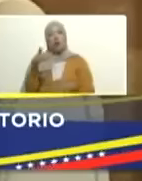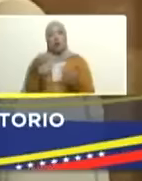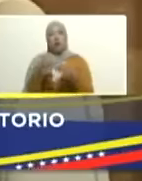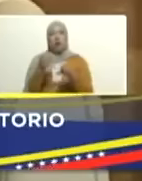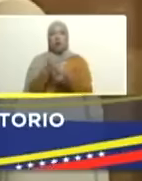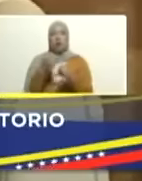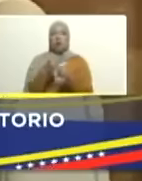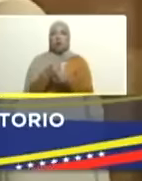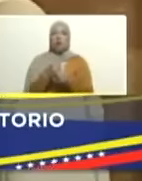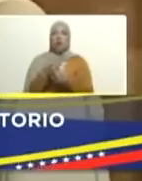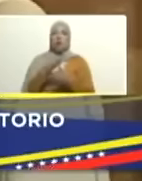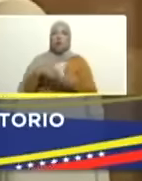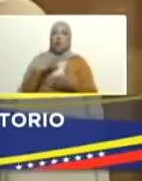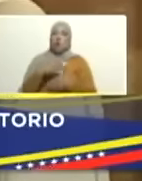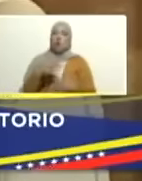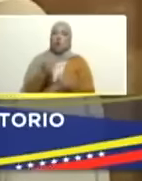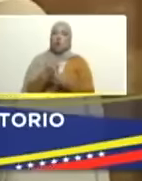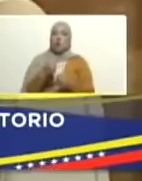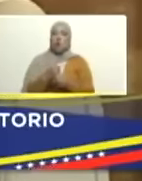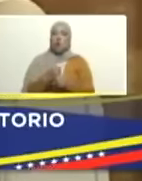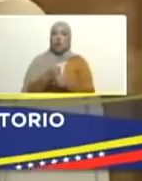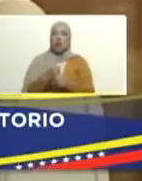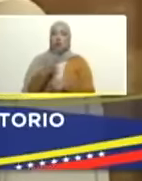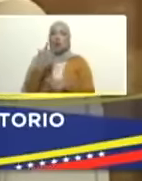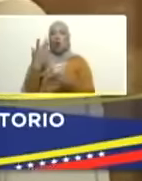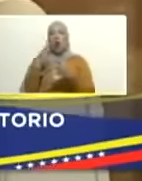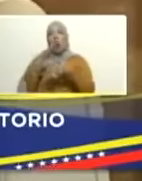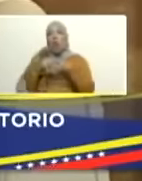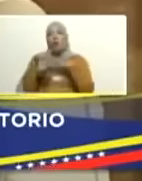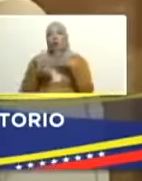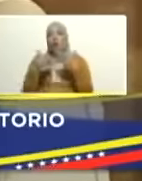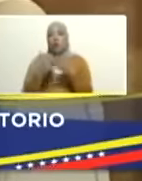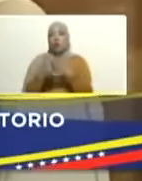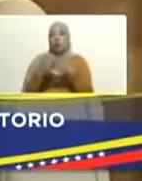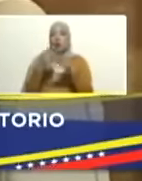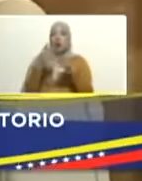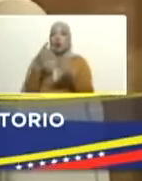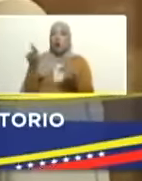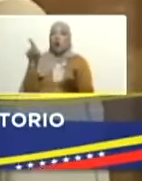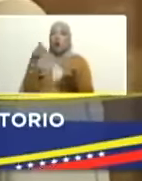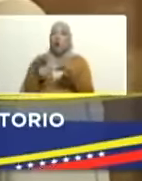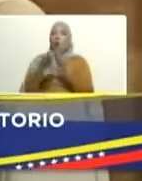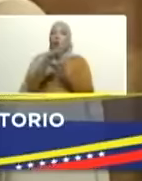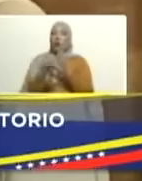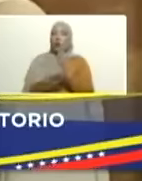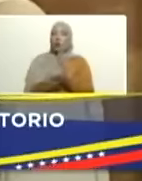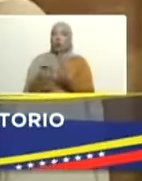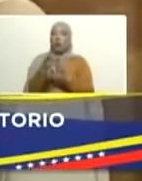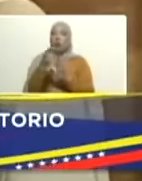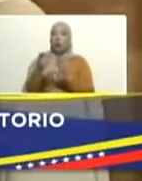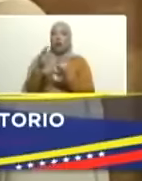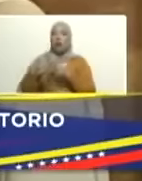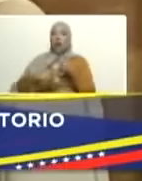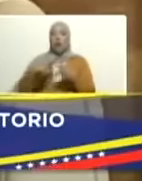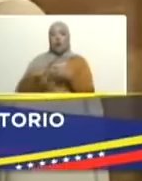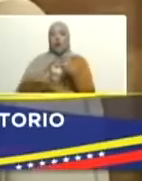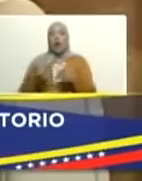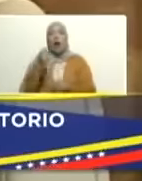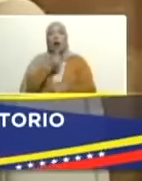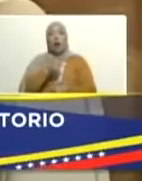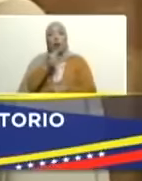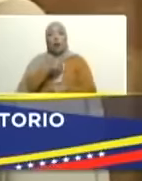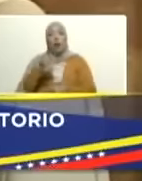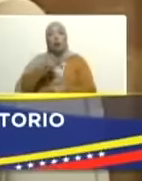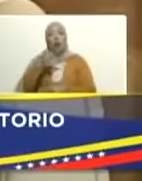un basamento para que entre todas y todos nos empeñemos en la construcción de un clima de tolerancia política,